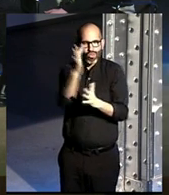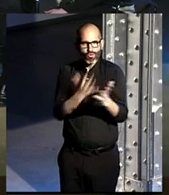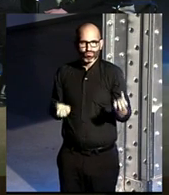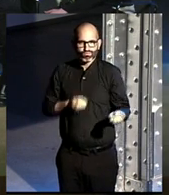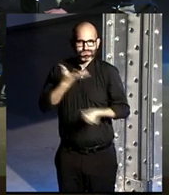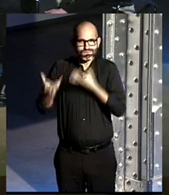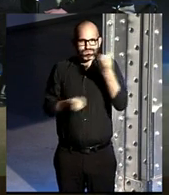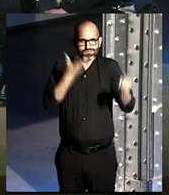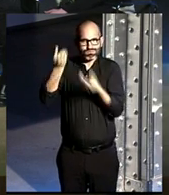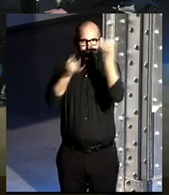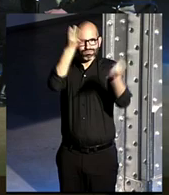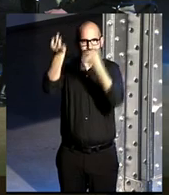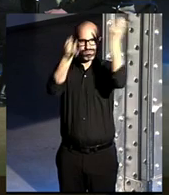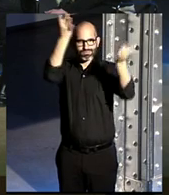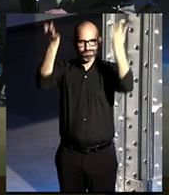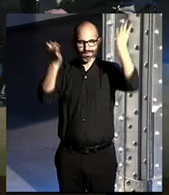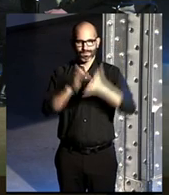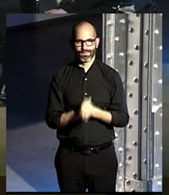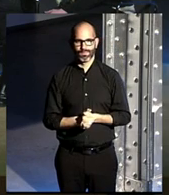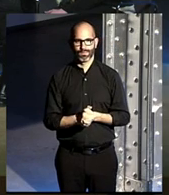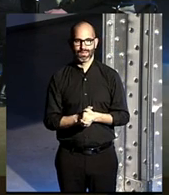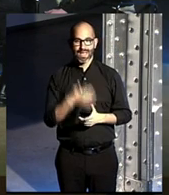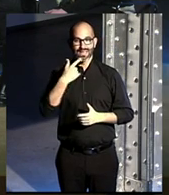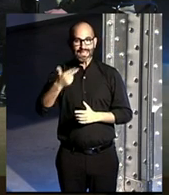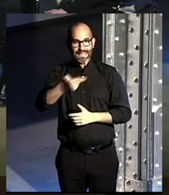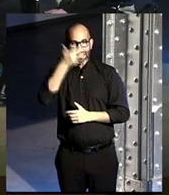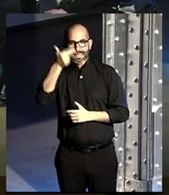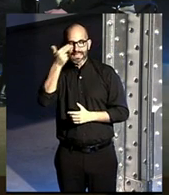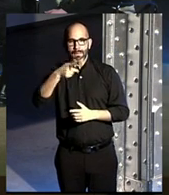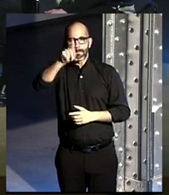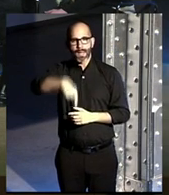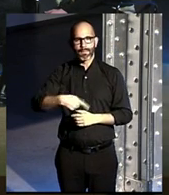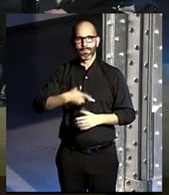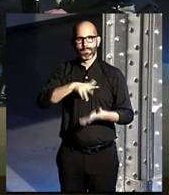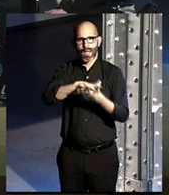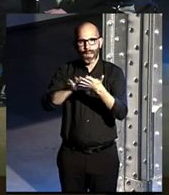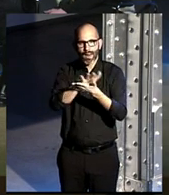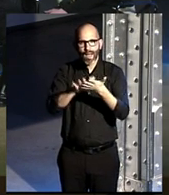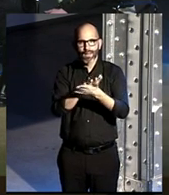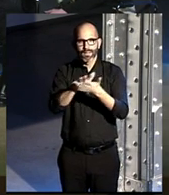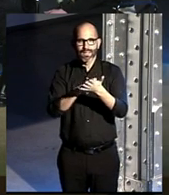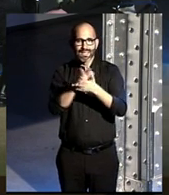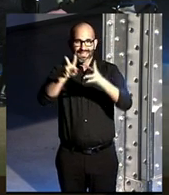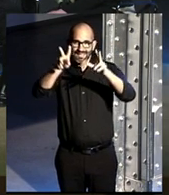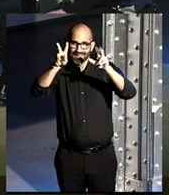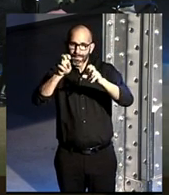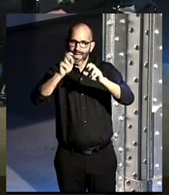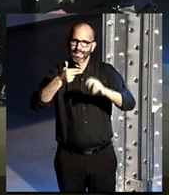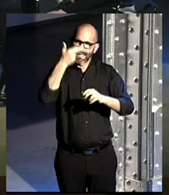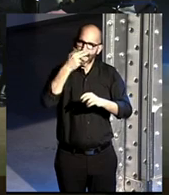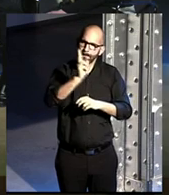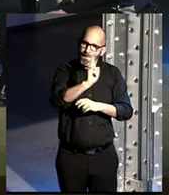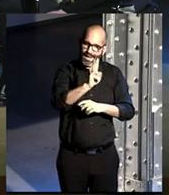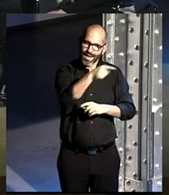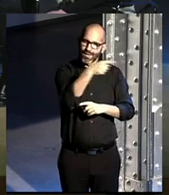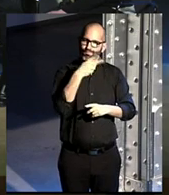literatura de Ian. Me interesaba hablar tanto del interés de Verne por el futuro como